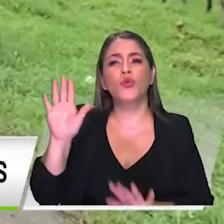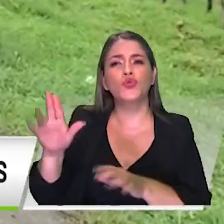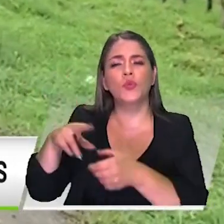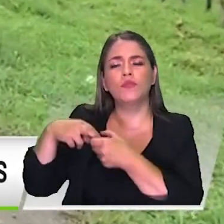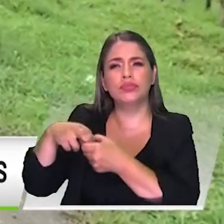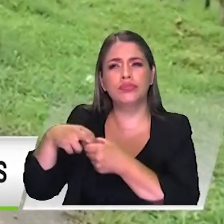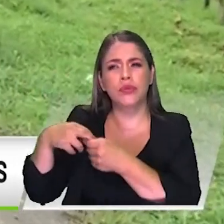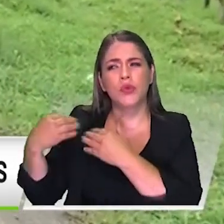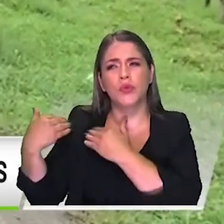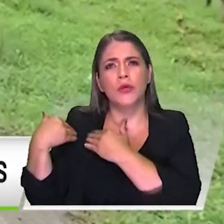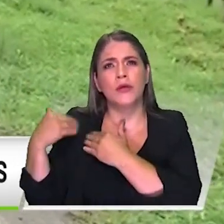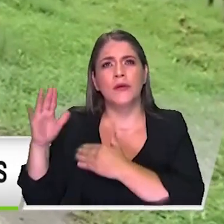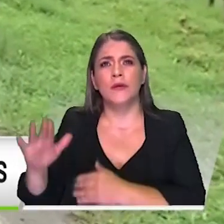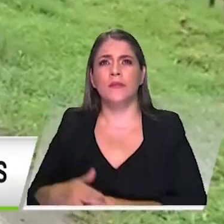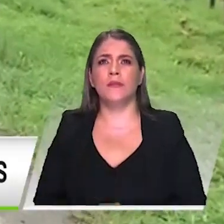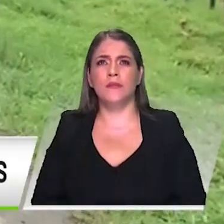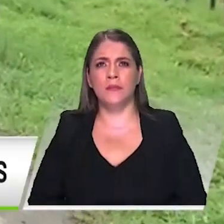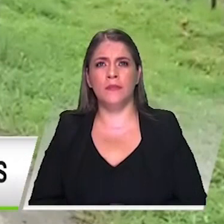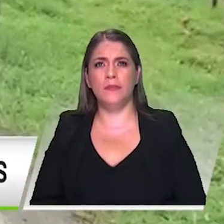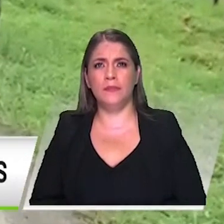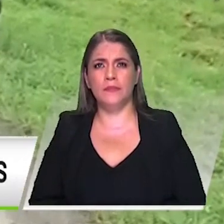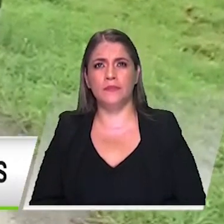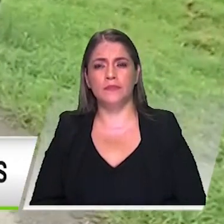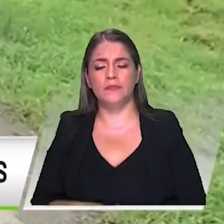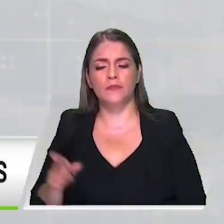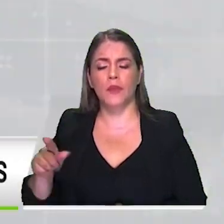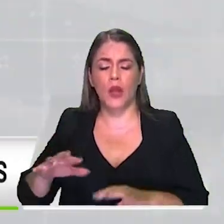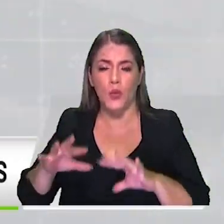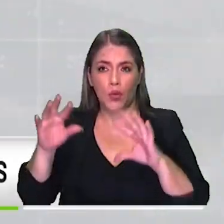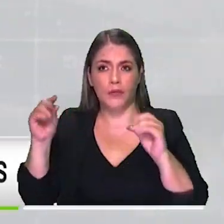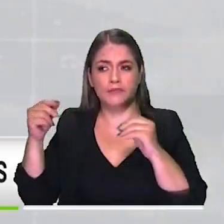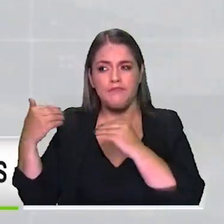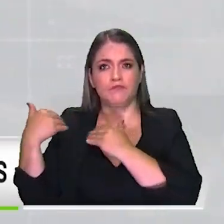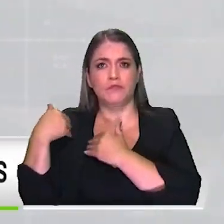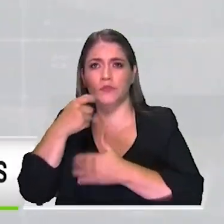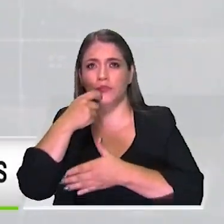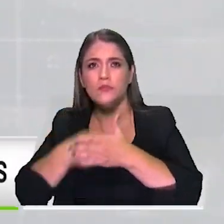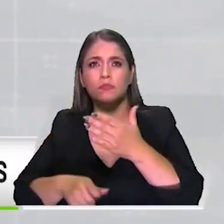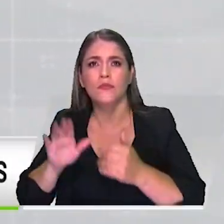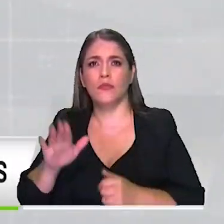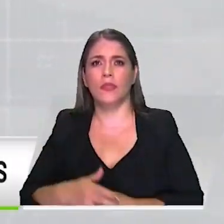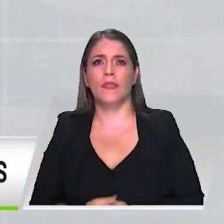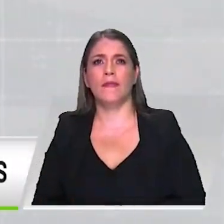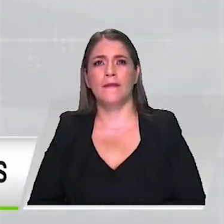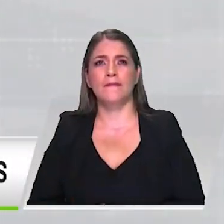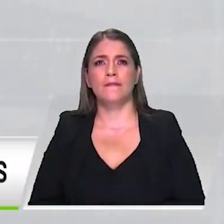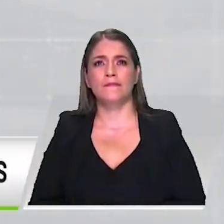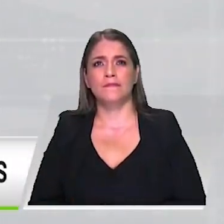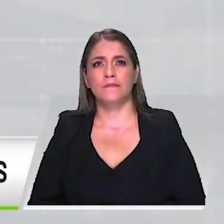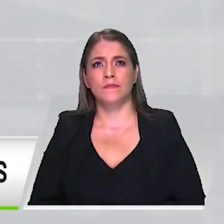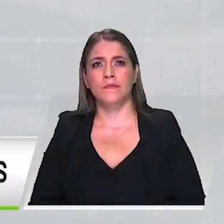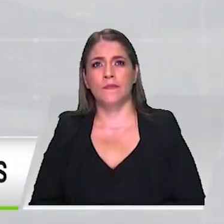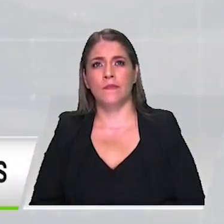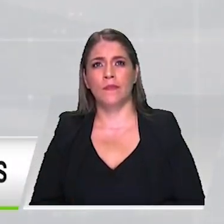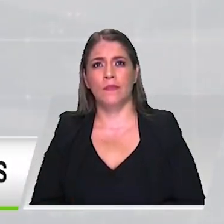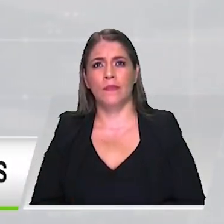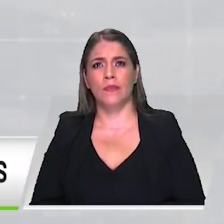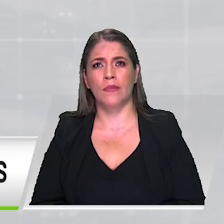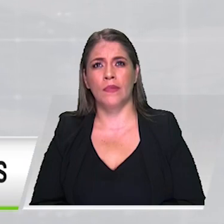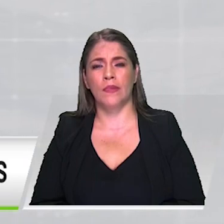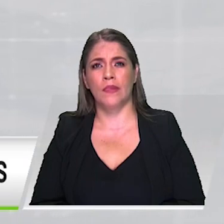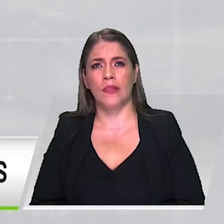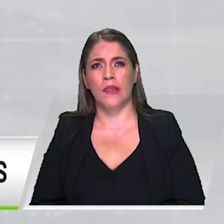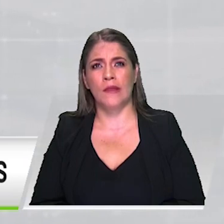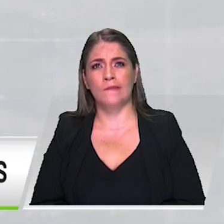seccional de Tránsito y Transporte de Urabá. Ayúdeme. No, espere, Dios, que la ambulancia. Espere, quédese